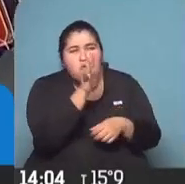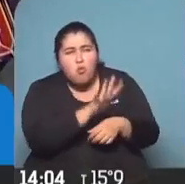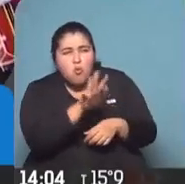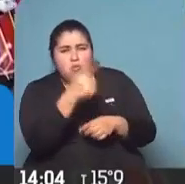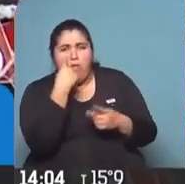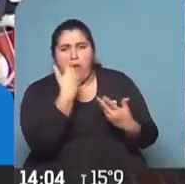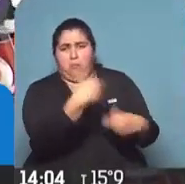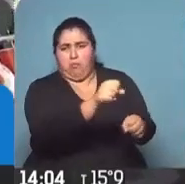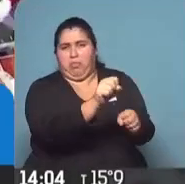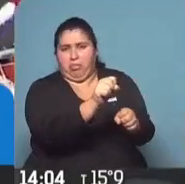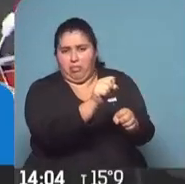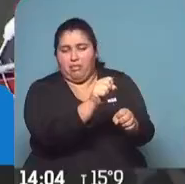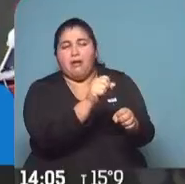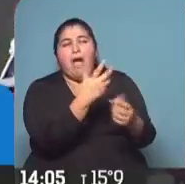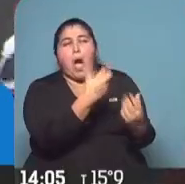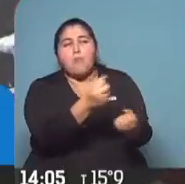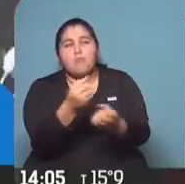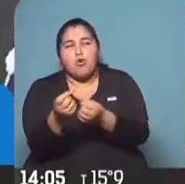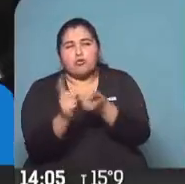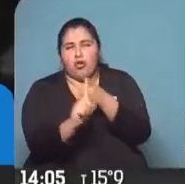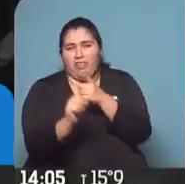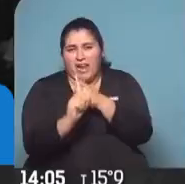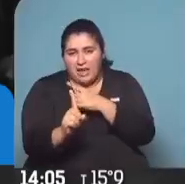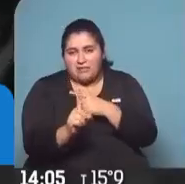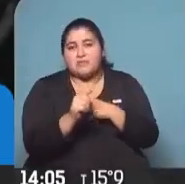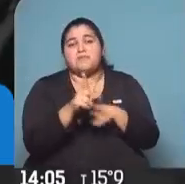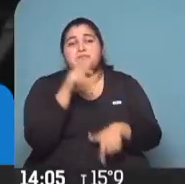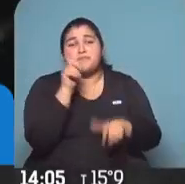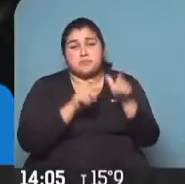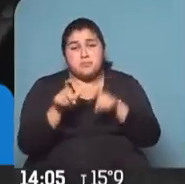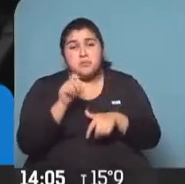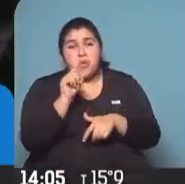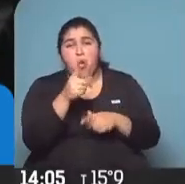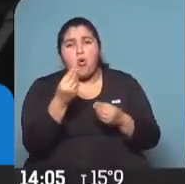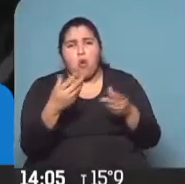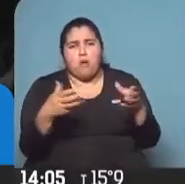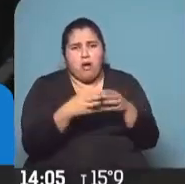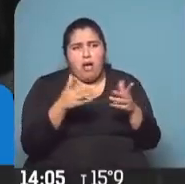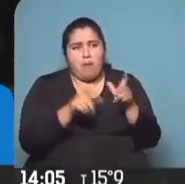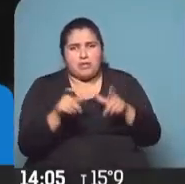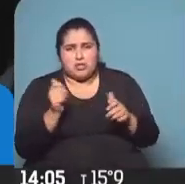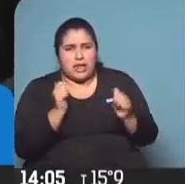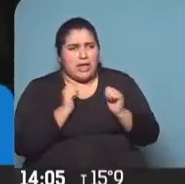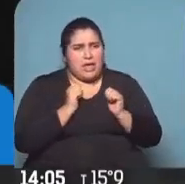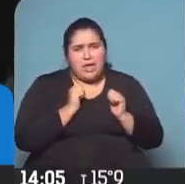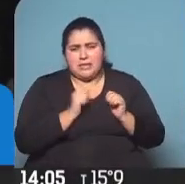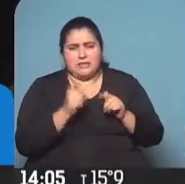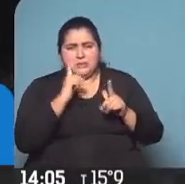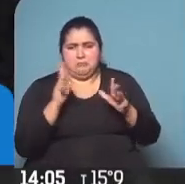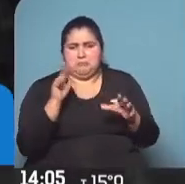alta peligrosidad apoyo al táctico directo cuando personal convencional se ve superado contando hasta la actualidad